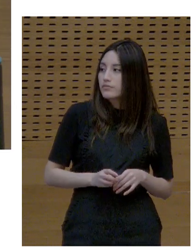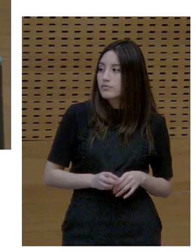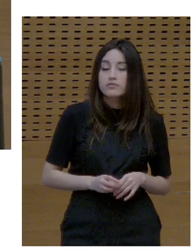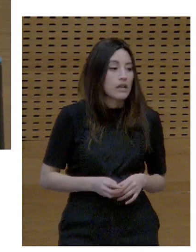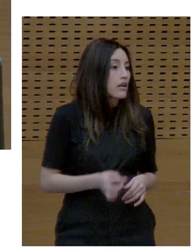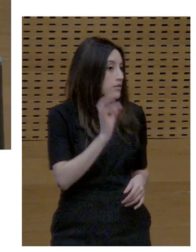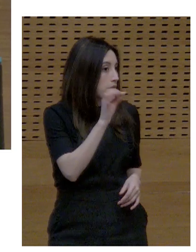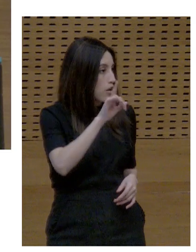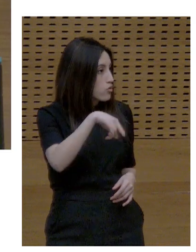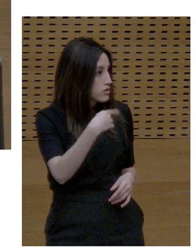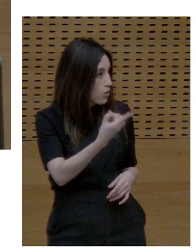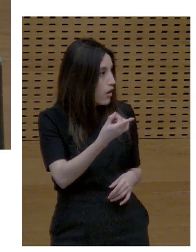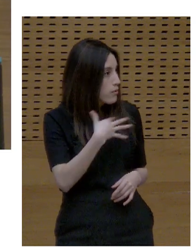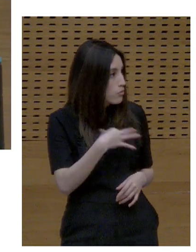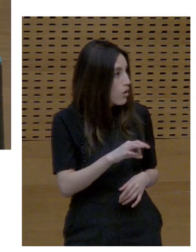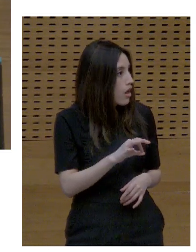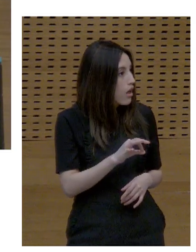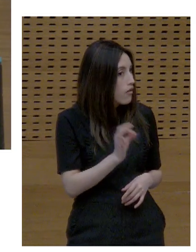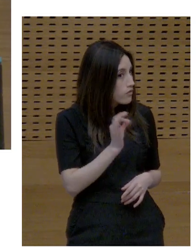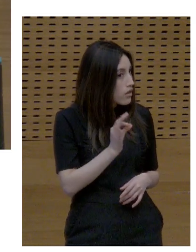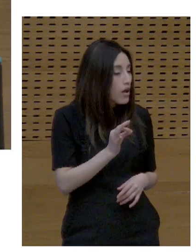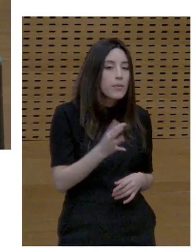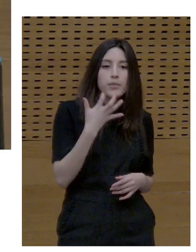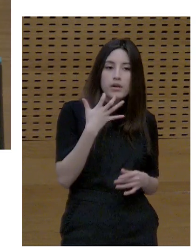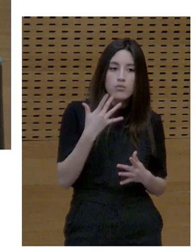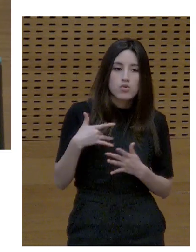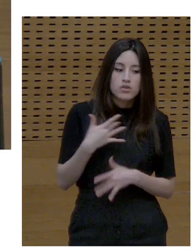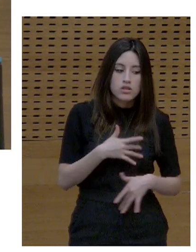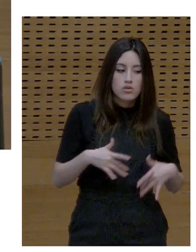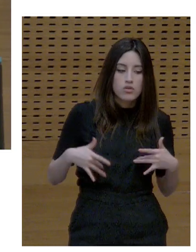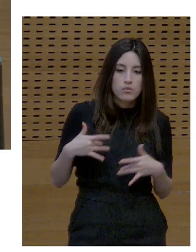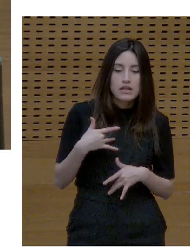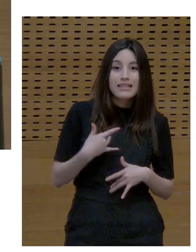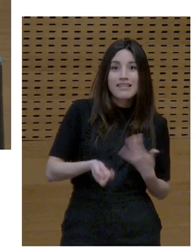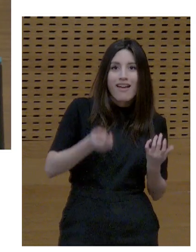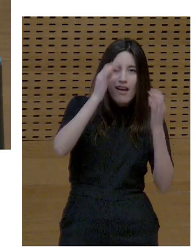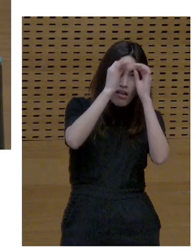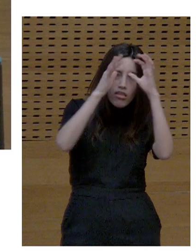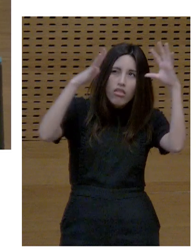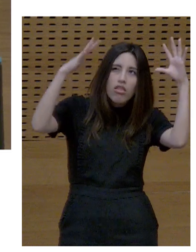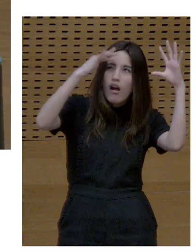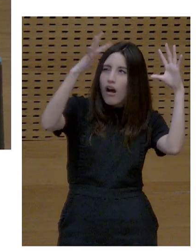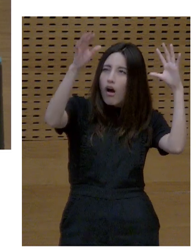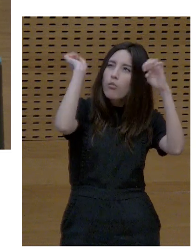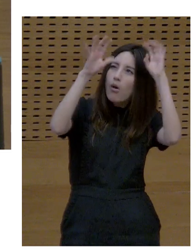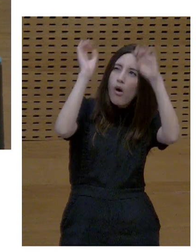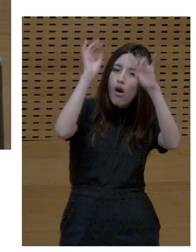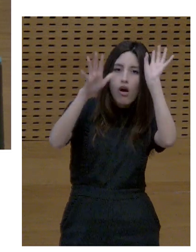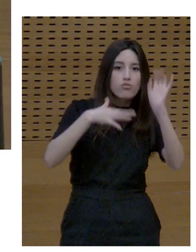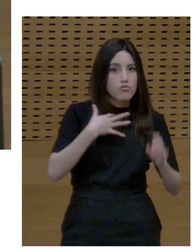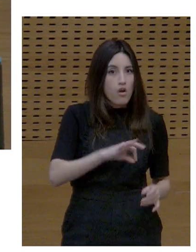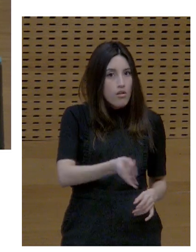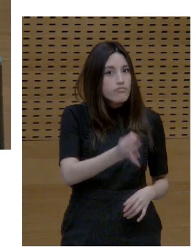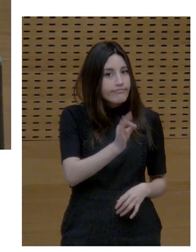efectos secundarios también, ¿no? Porque, por ejemplo, el síntoma de las alucinaciones, hay medicamentos que lo pueden